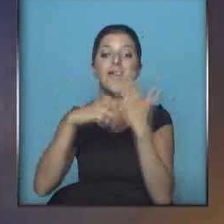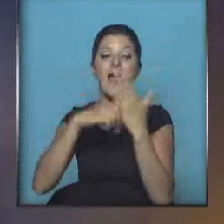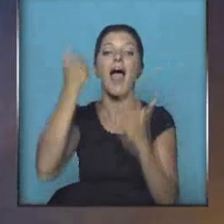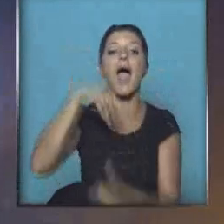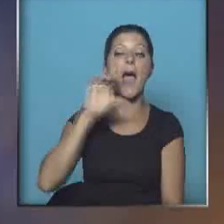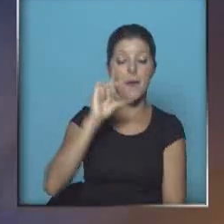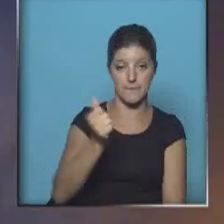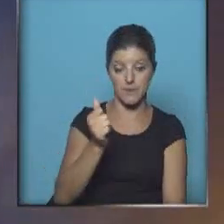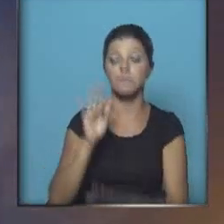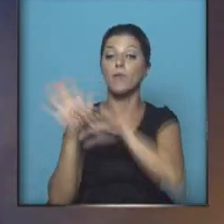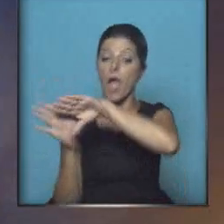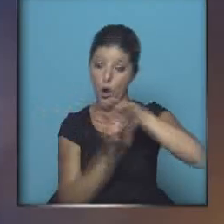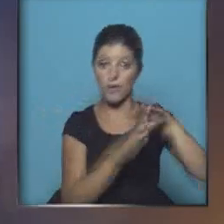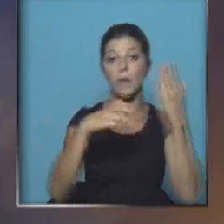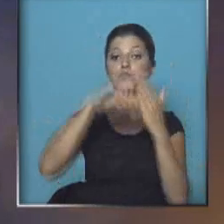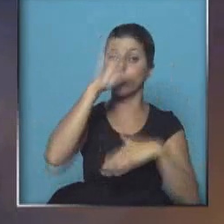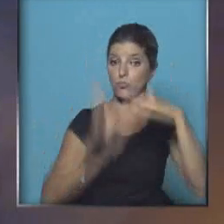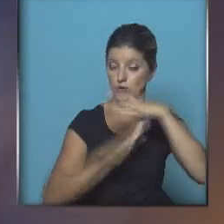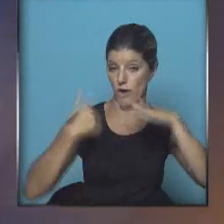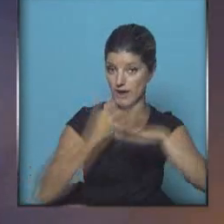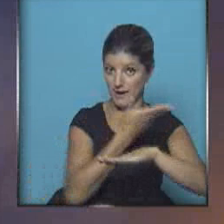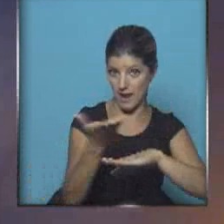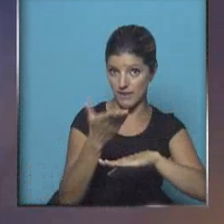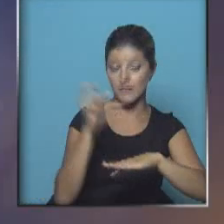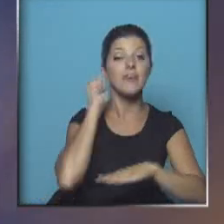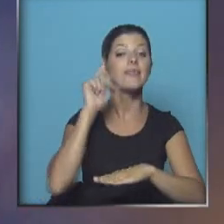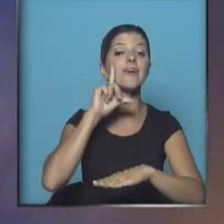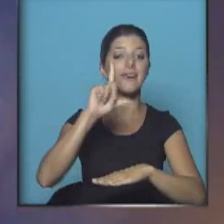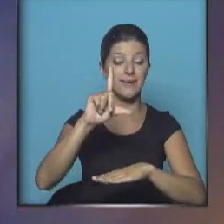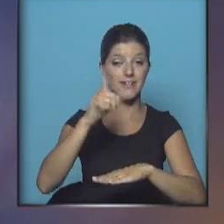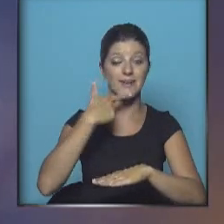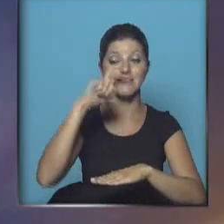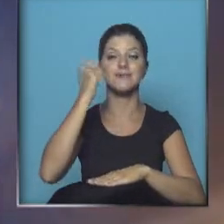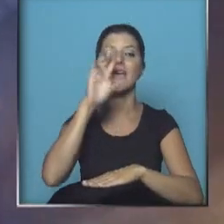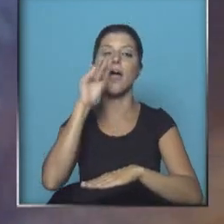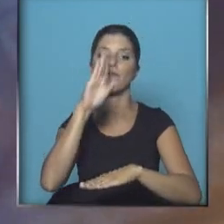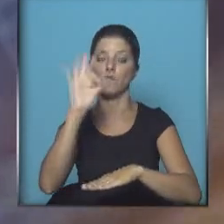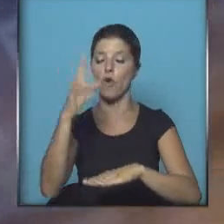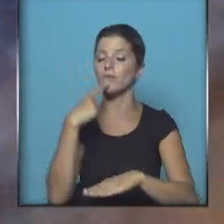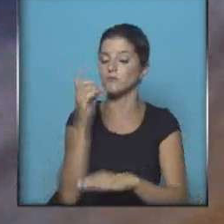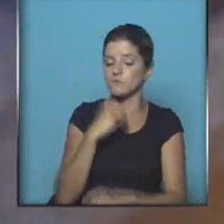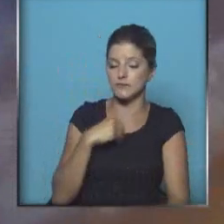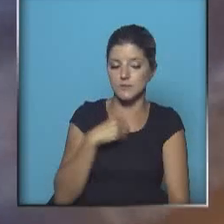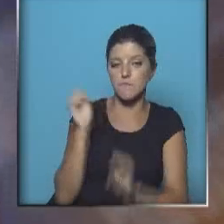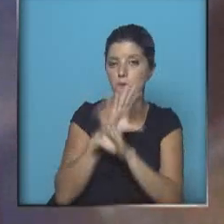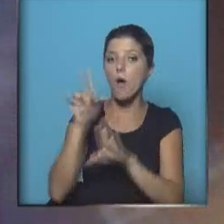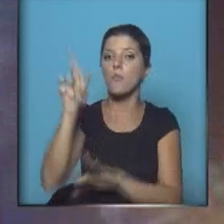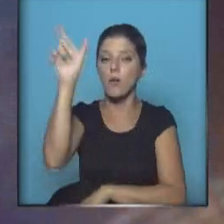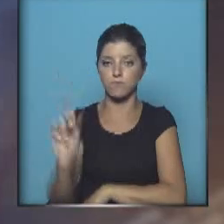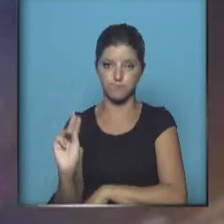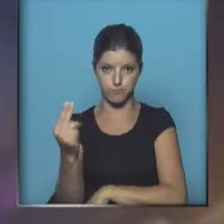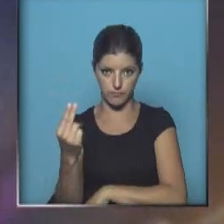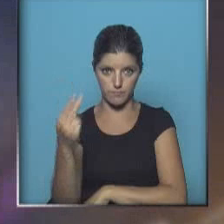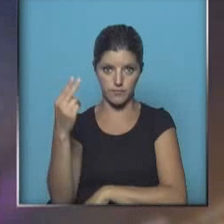la Procuración General de la Nación a cargo de la doctora Alejandra Gils Carbó expresó un profundo pesar por el fallecimiento de